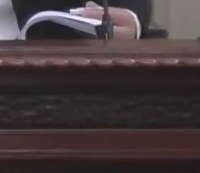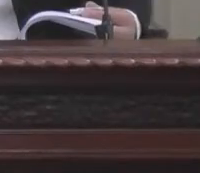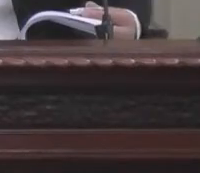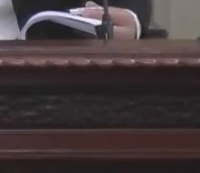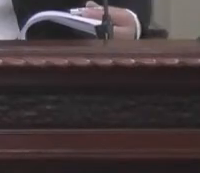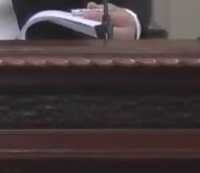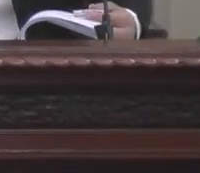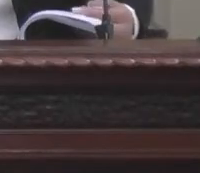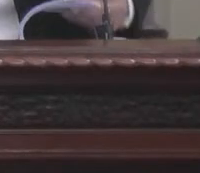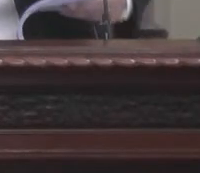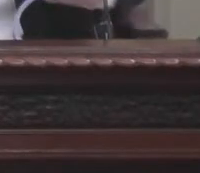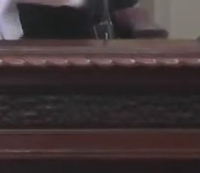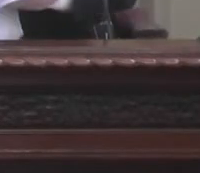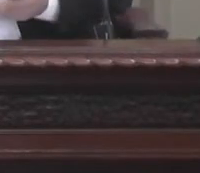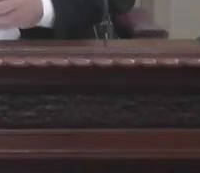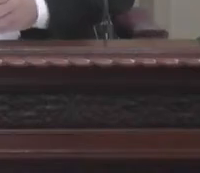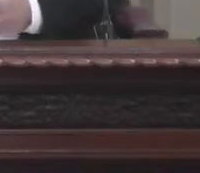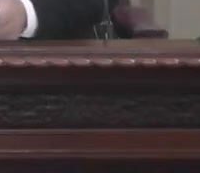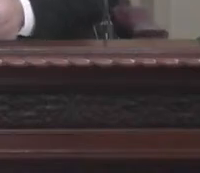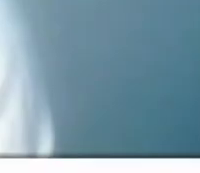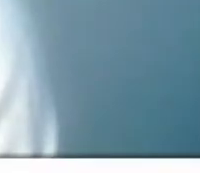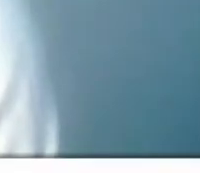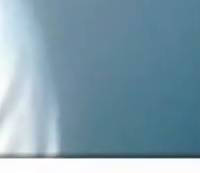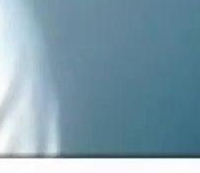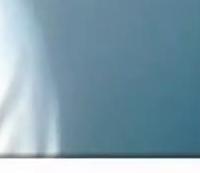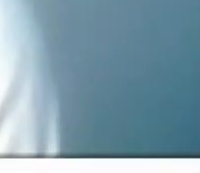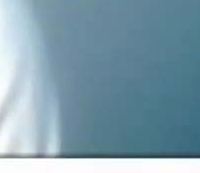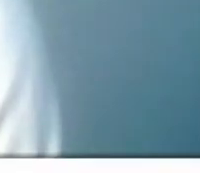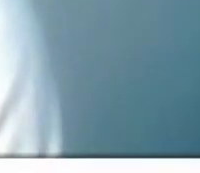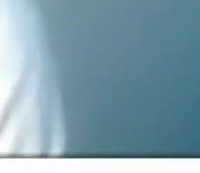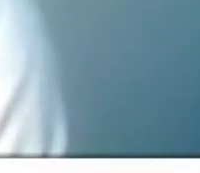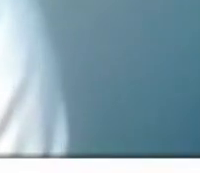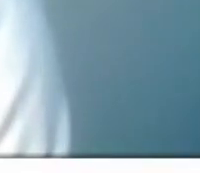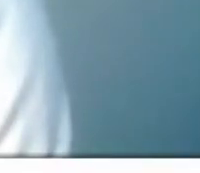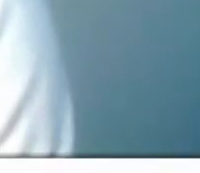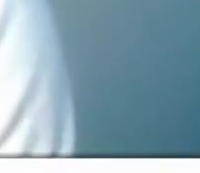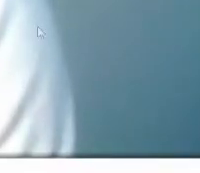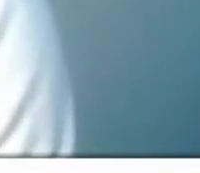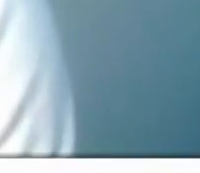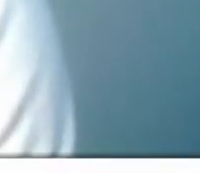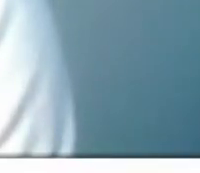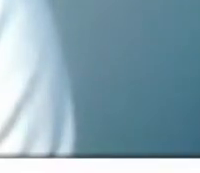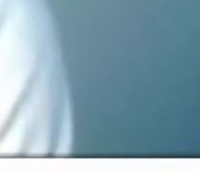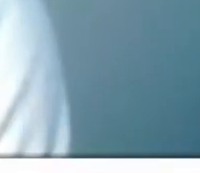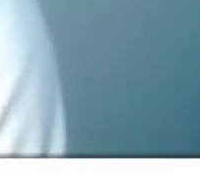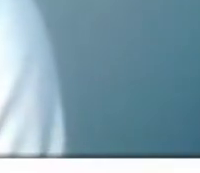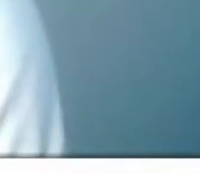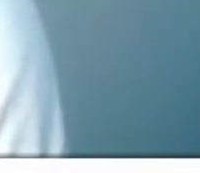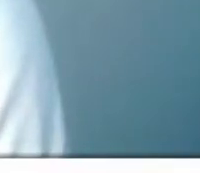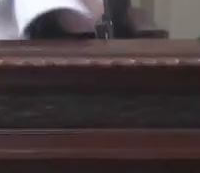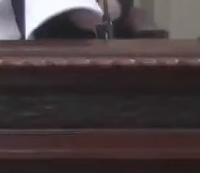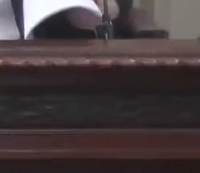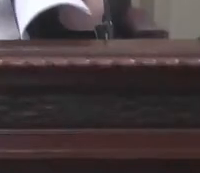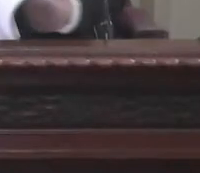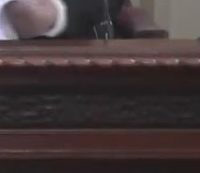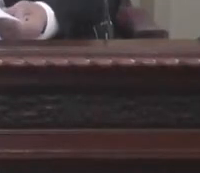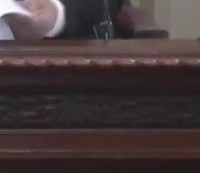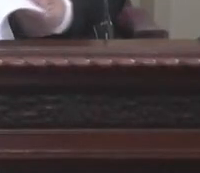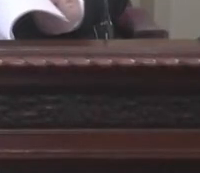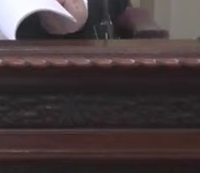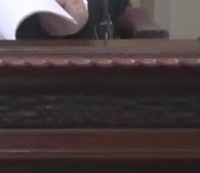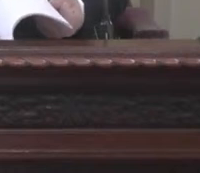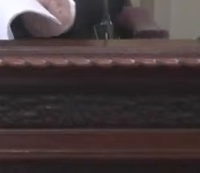en el asunto número 9. Asunto número 9, bloque justicialista. ¿Quién más? Yo, señor